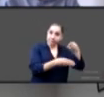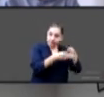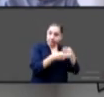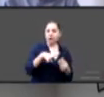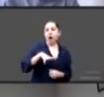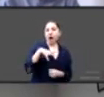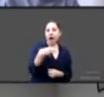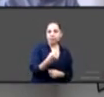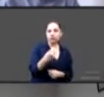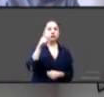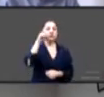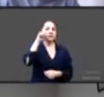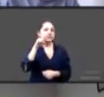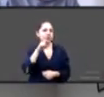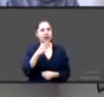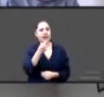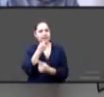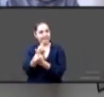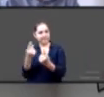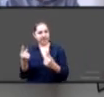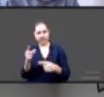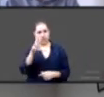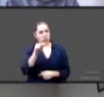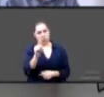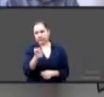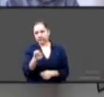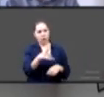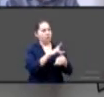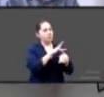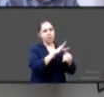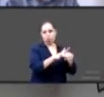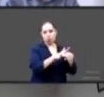infantil, no pornografía infantil. Por favor, la siguiente.